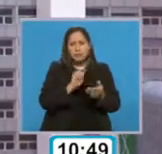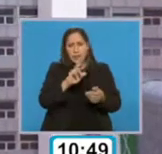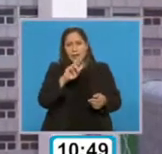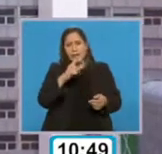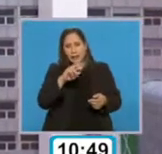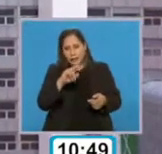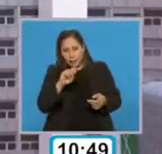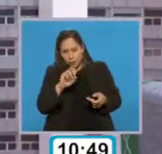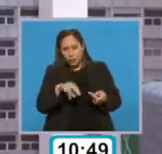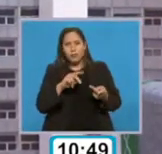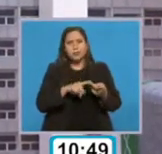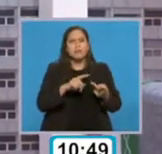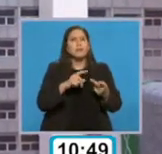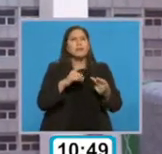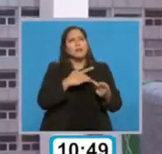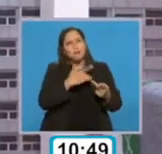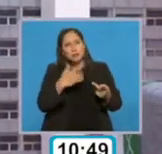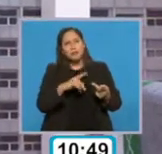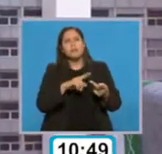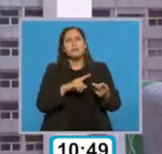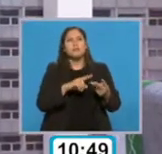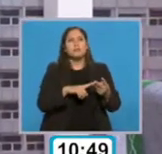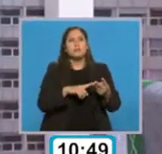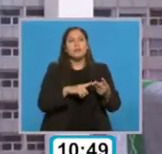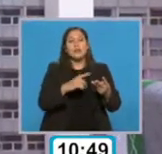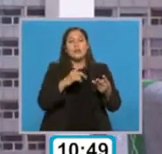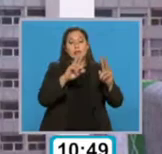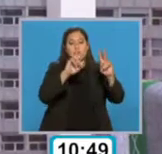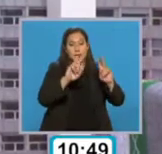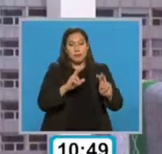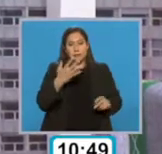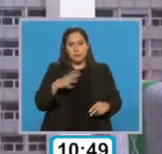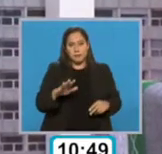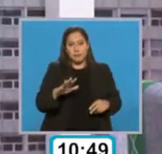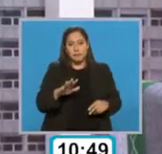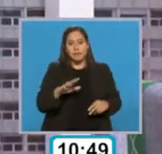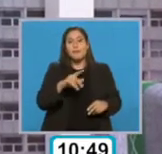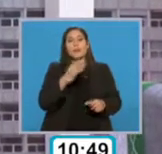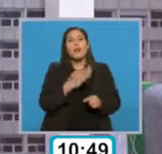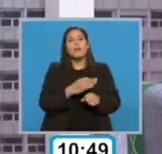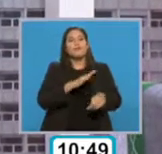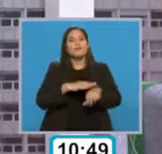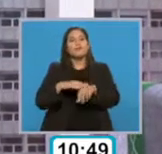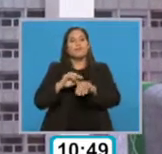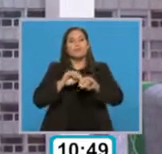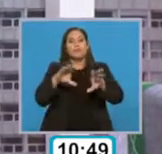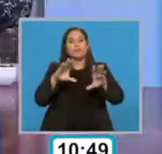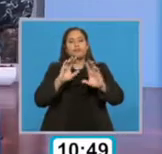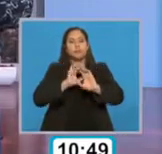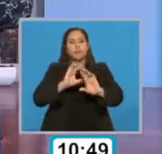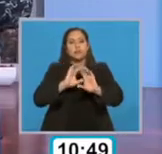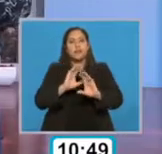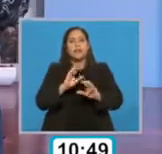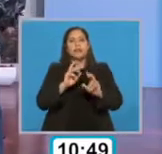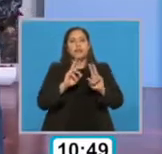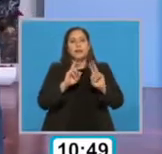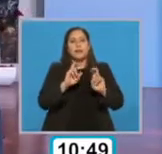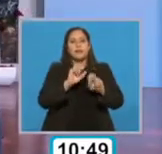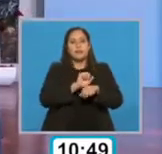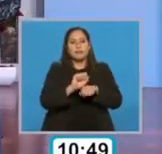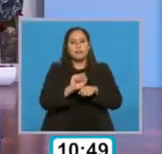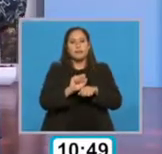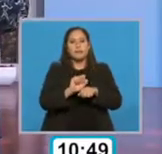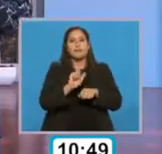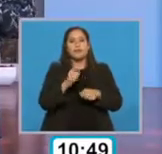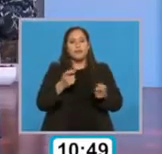reggaetón, vienen románticas, vienen 10 temas. Ahorita estás promocionando un actual sencillo que se titula...